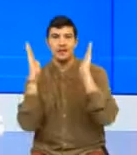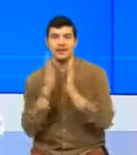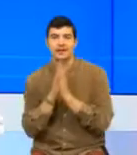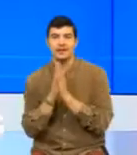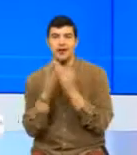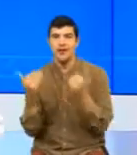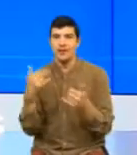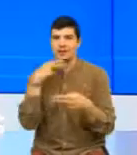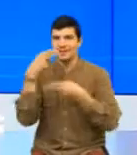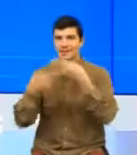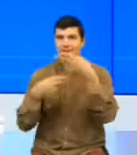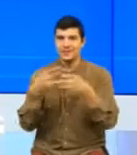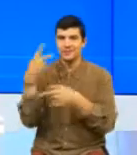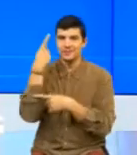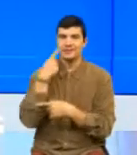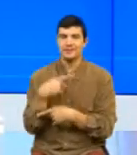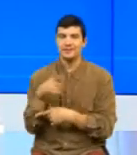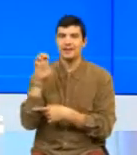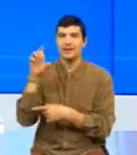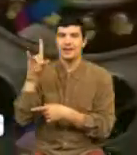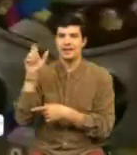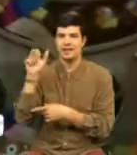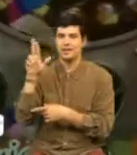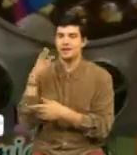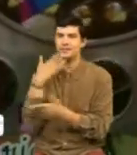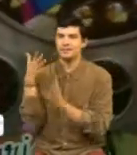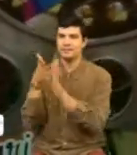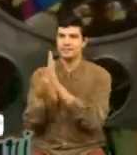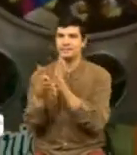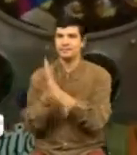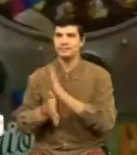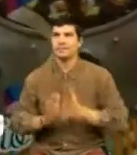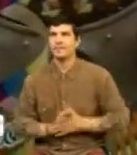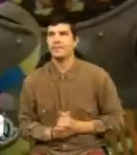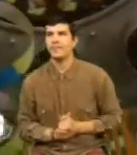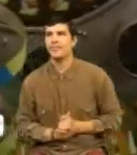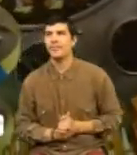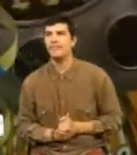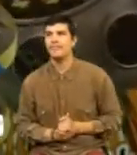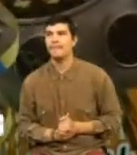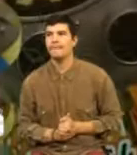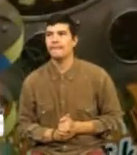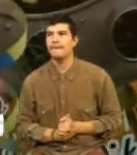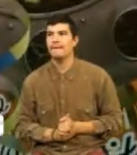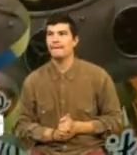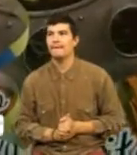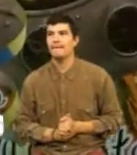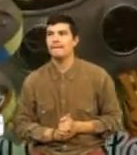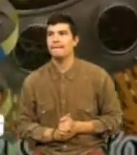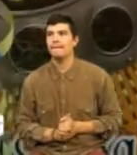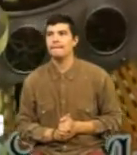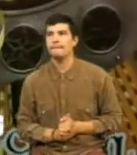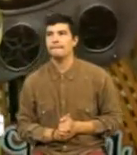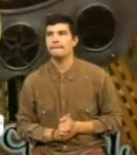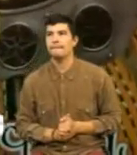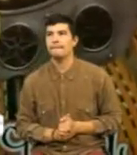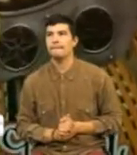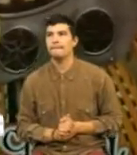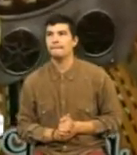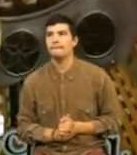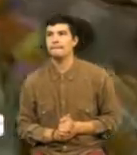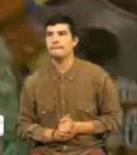es la crónica del día con Eduard Pinilla. Y estaba diciendo hoy que era mejor tener amigos que